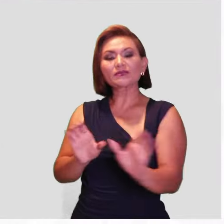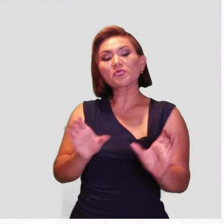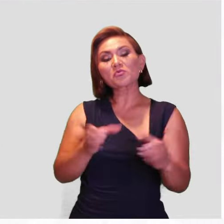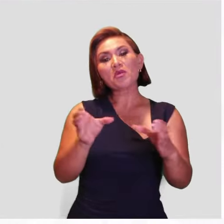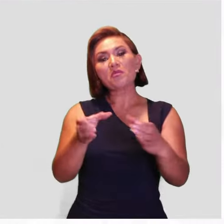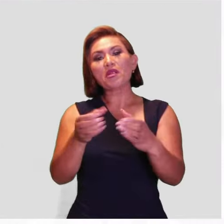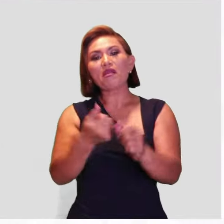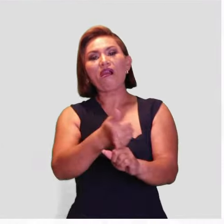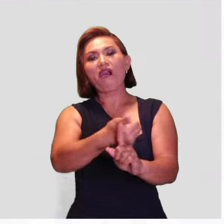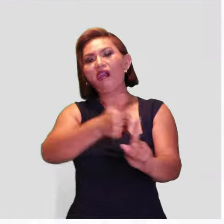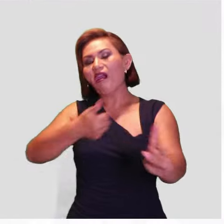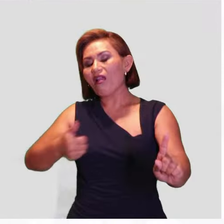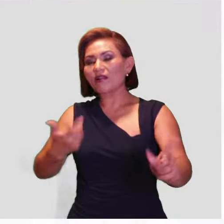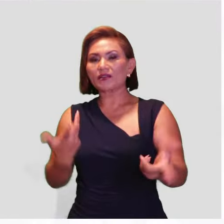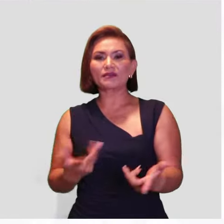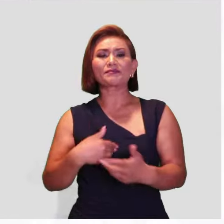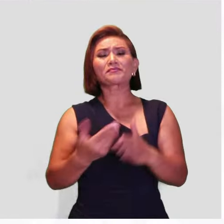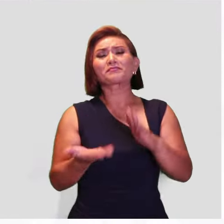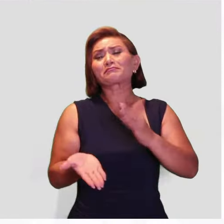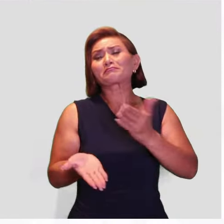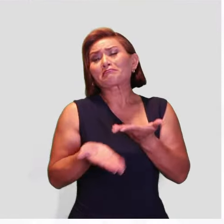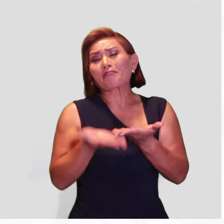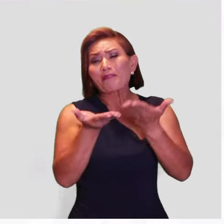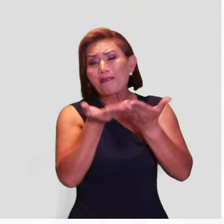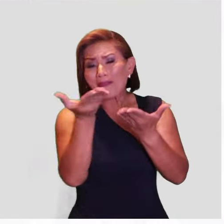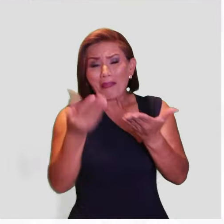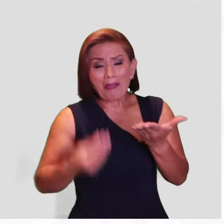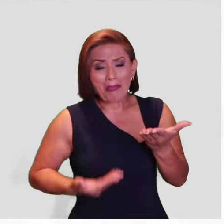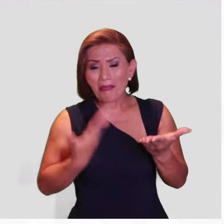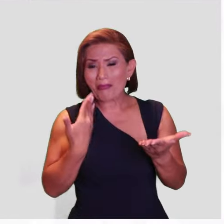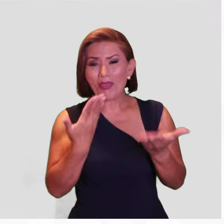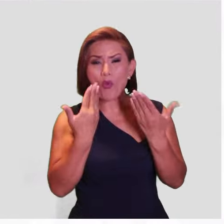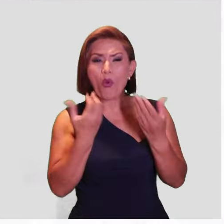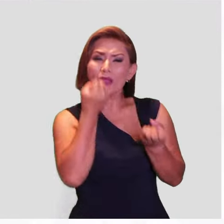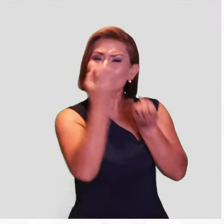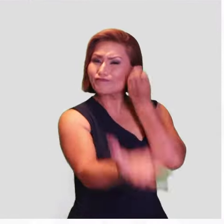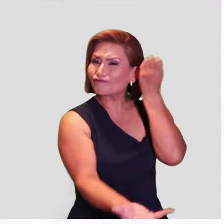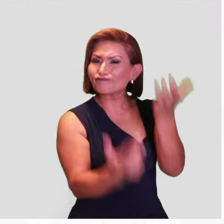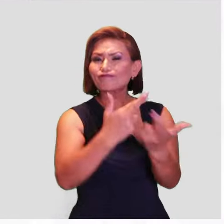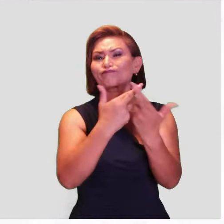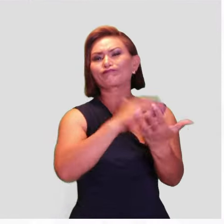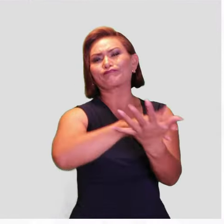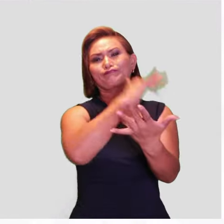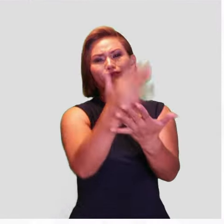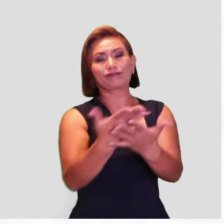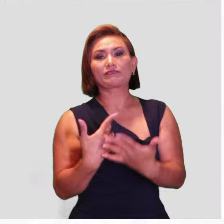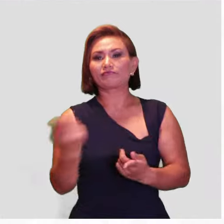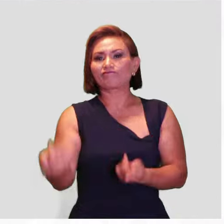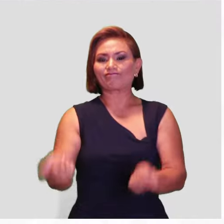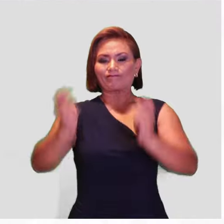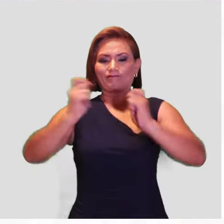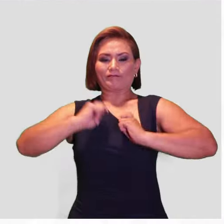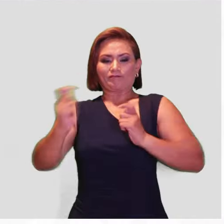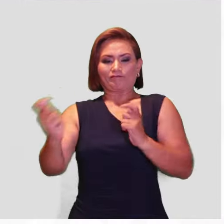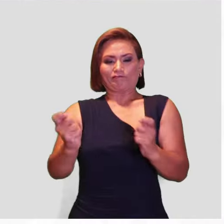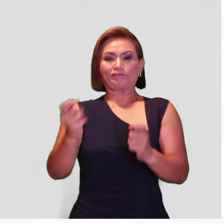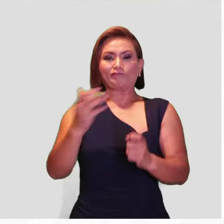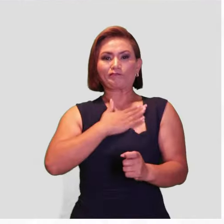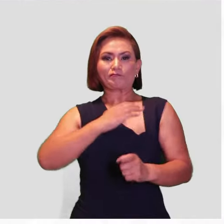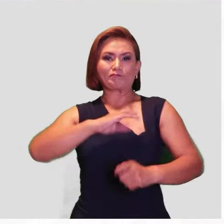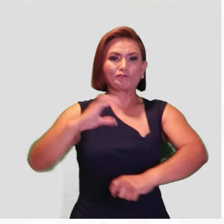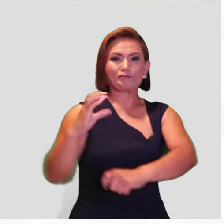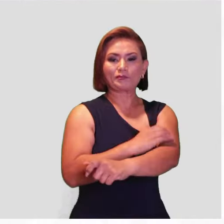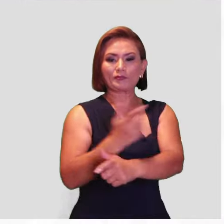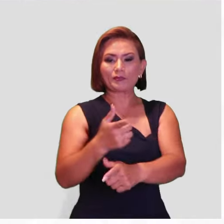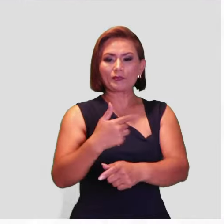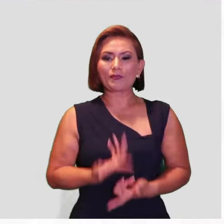comunidades. Las condiciones de precariedad de miles de familias, producto de su falta de visión y su obsesión desmedida por el poder. A San Juan le duele el alto precio